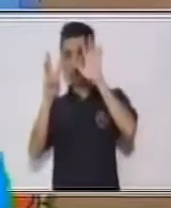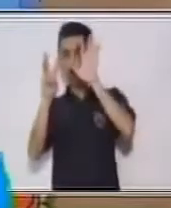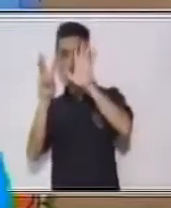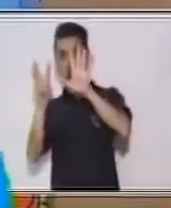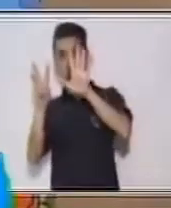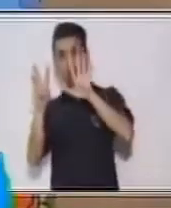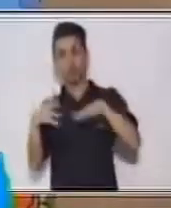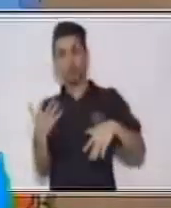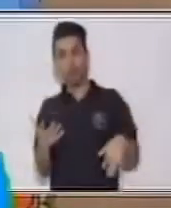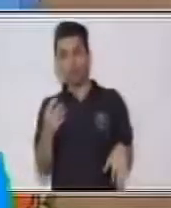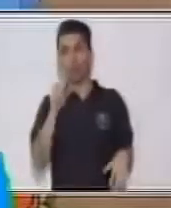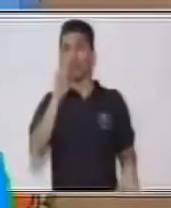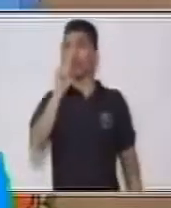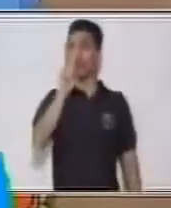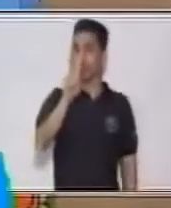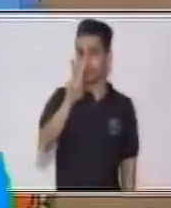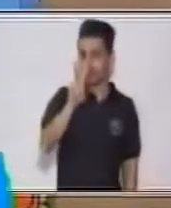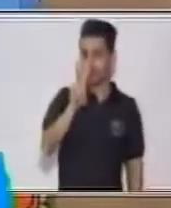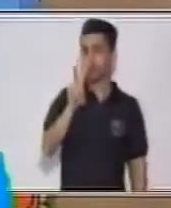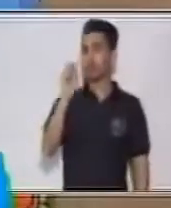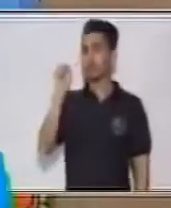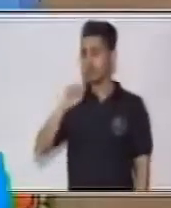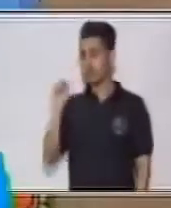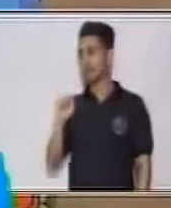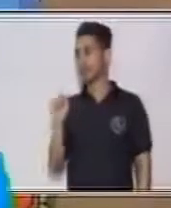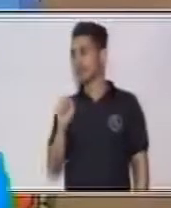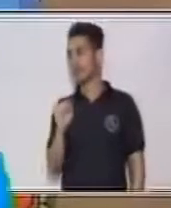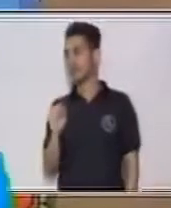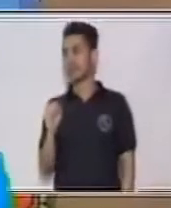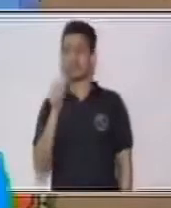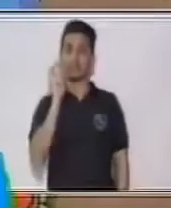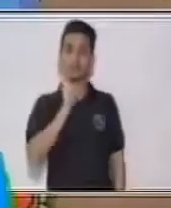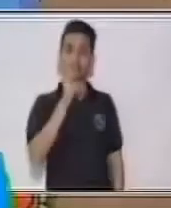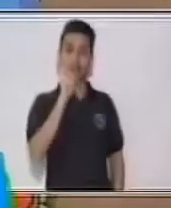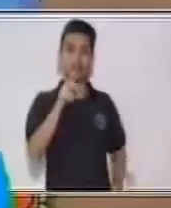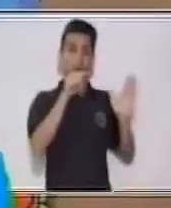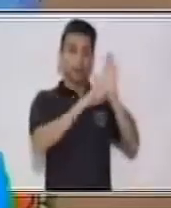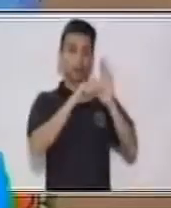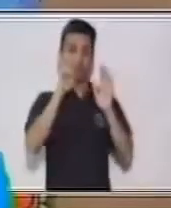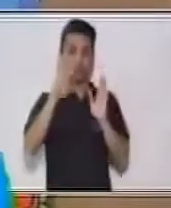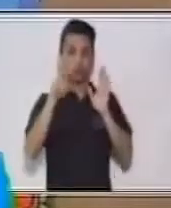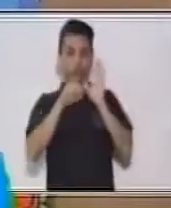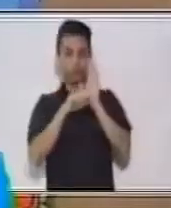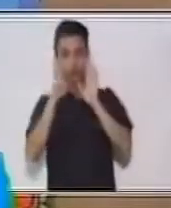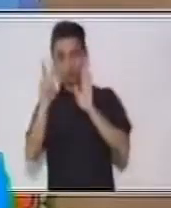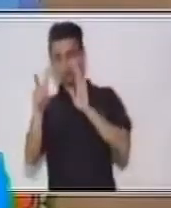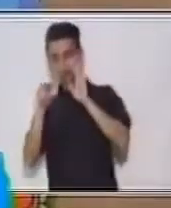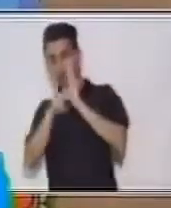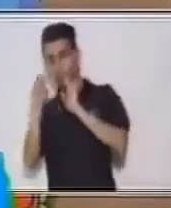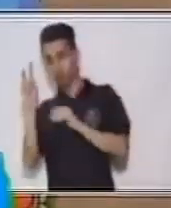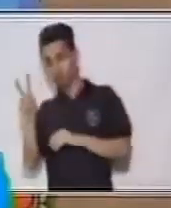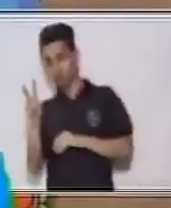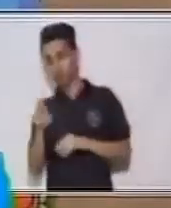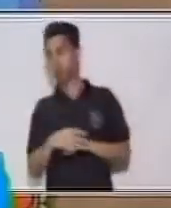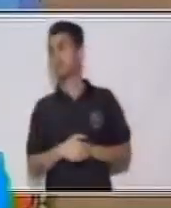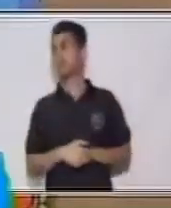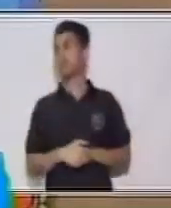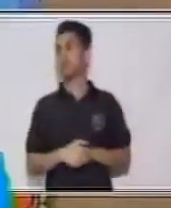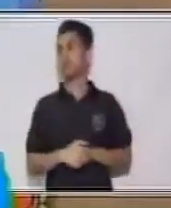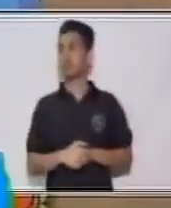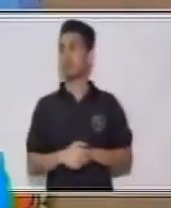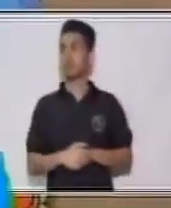muy bien se restó el 2 entonces 40 -2 38 38